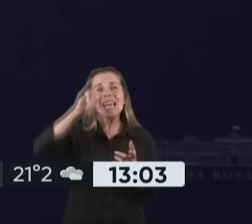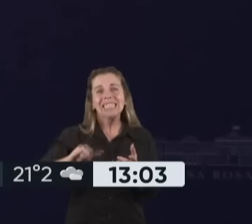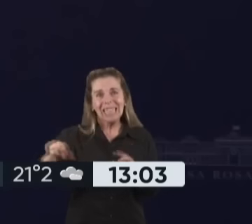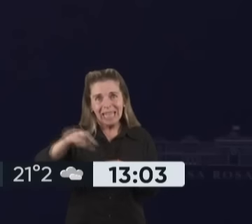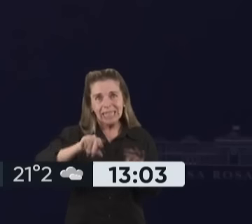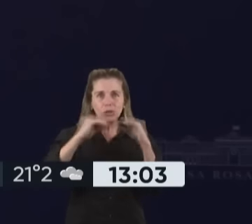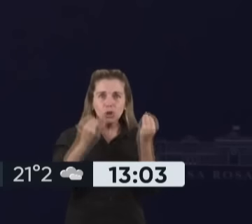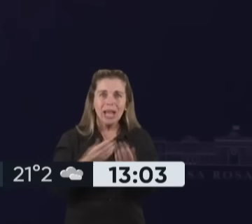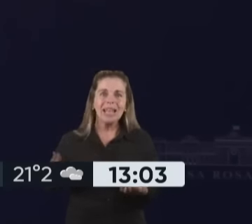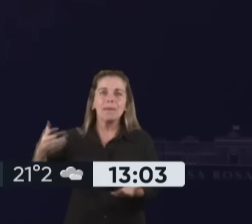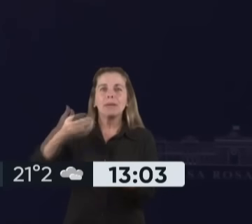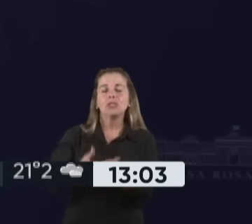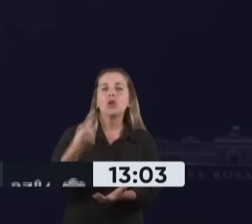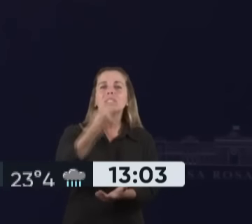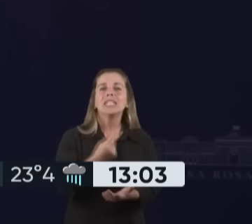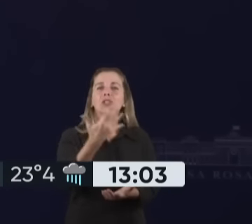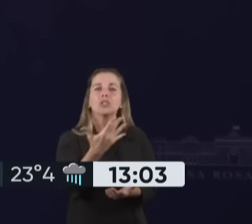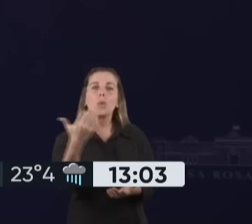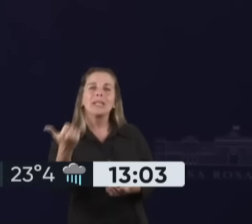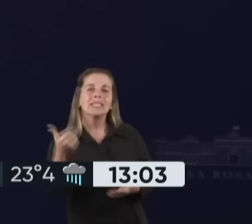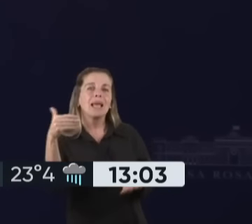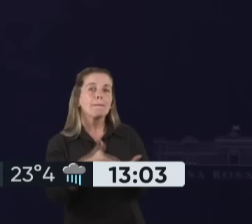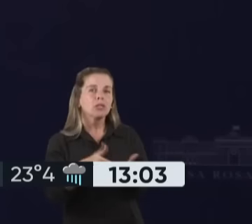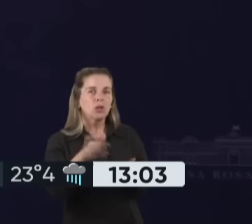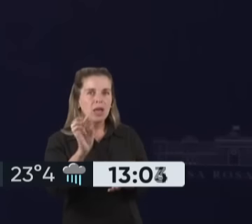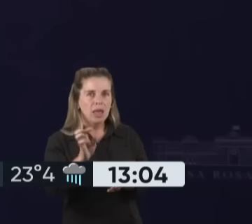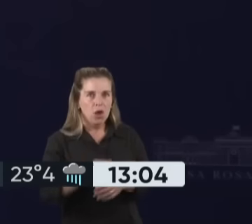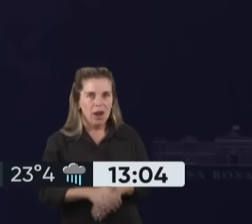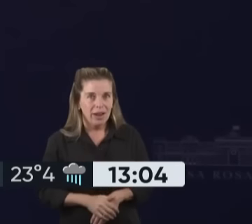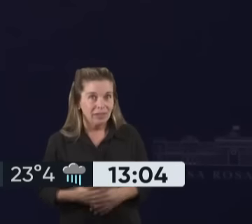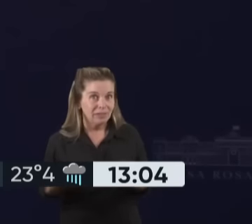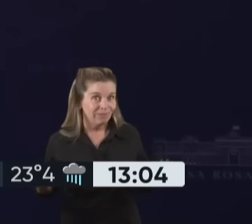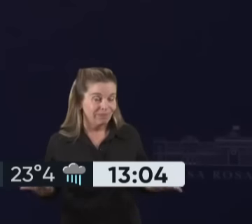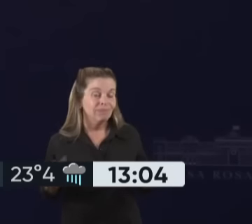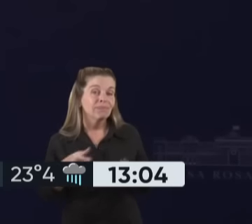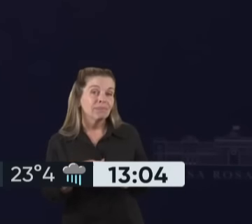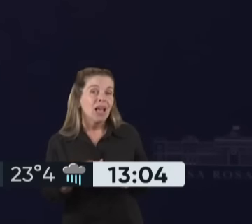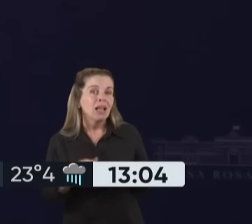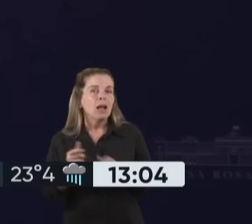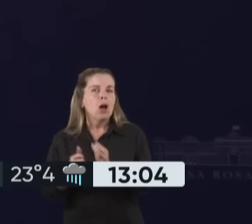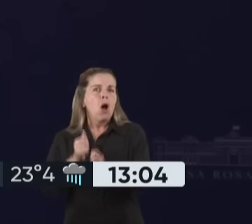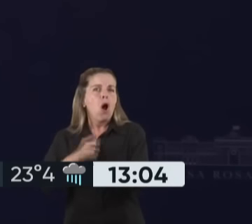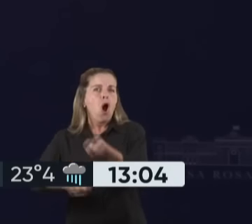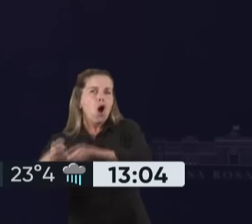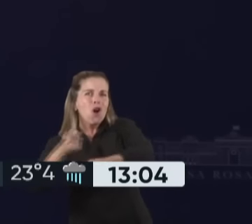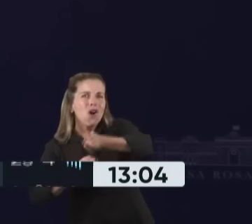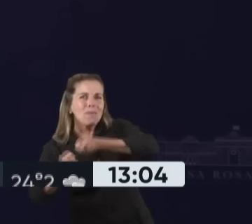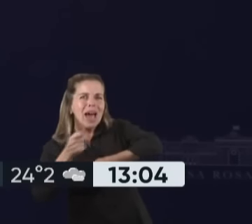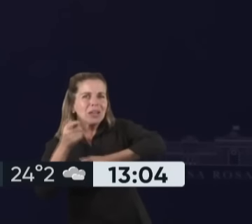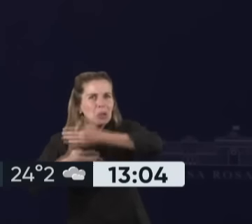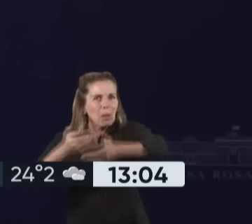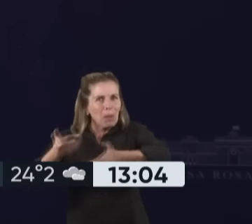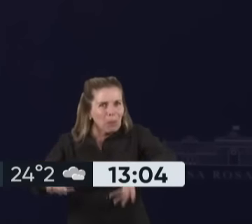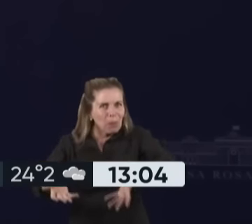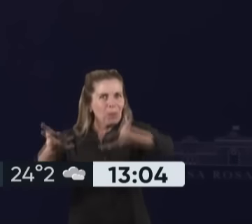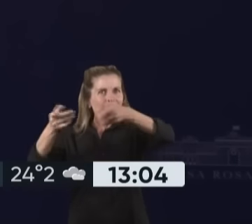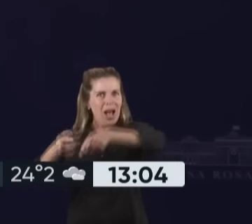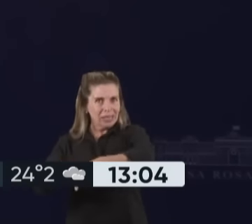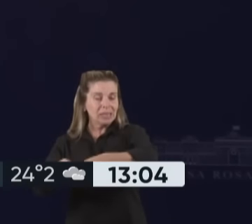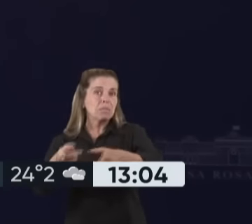los 156 millones de dólares. Fruto de la reactivación del sector comercial en la Argentina, que le dio más libertad al sector privado